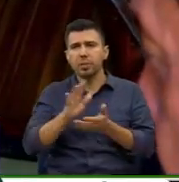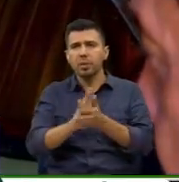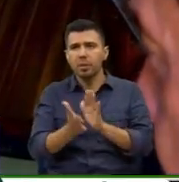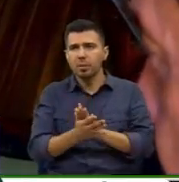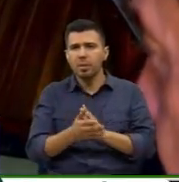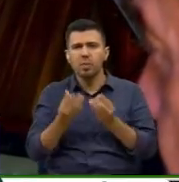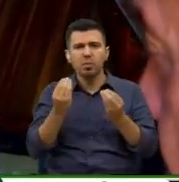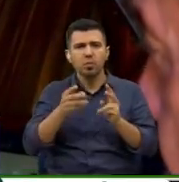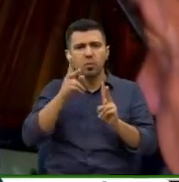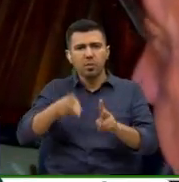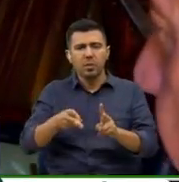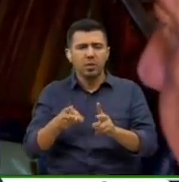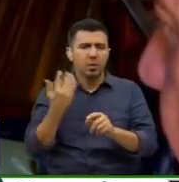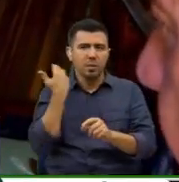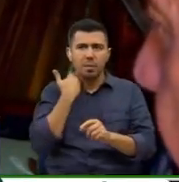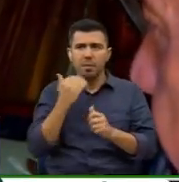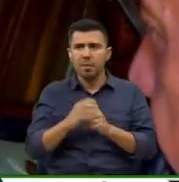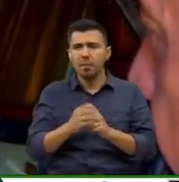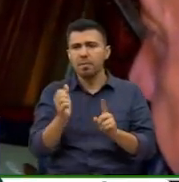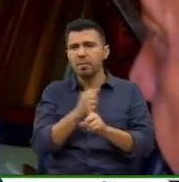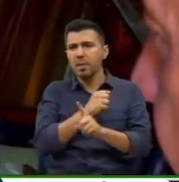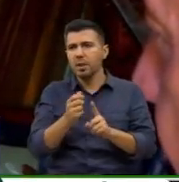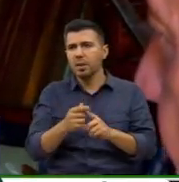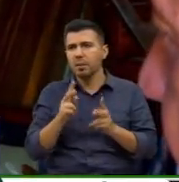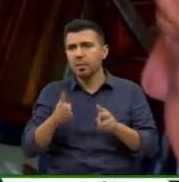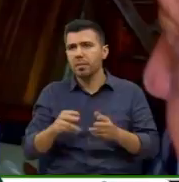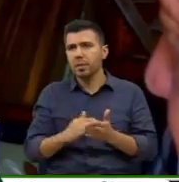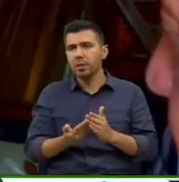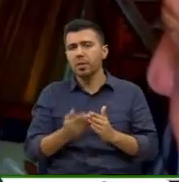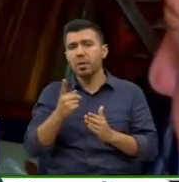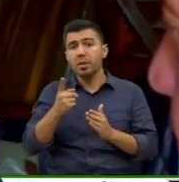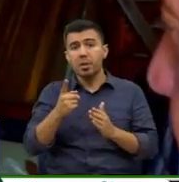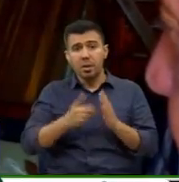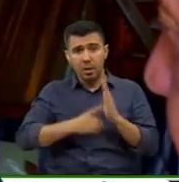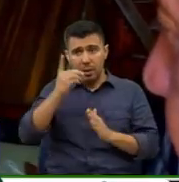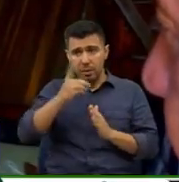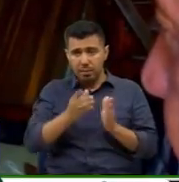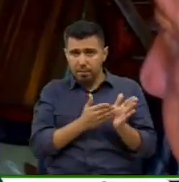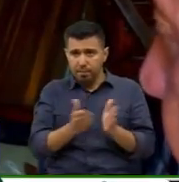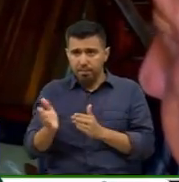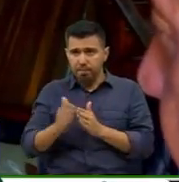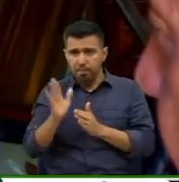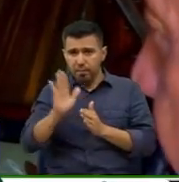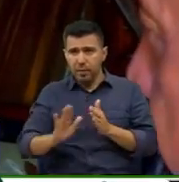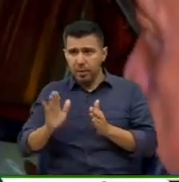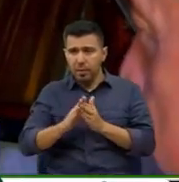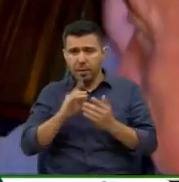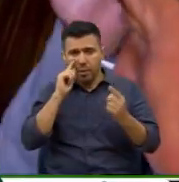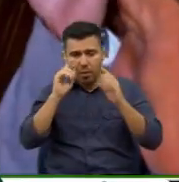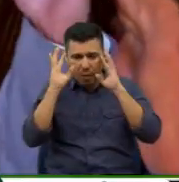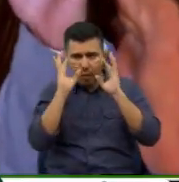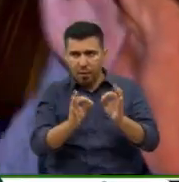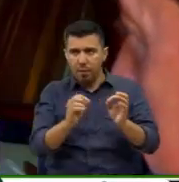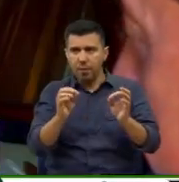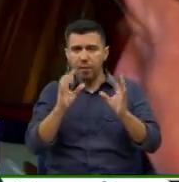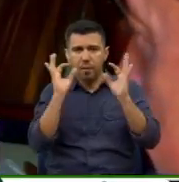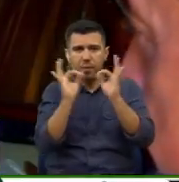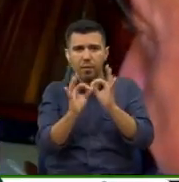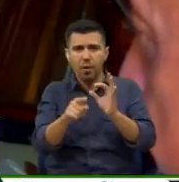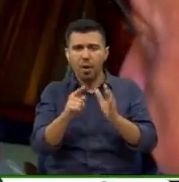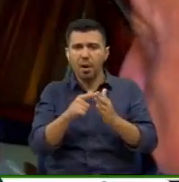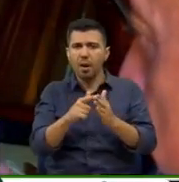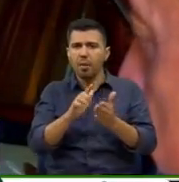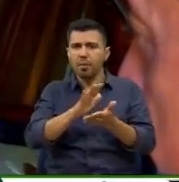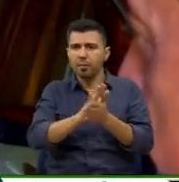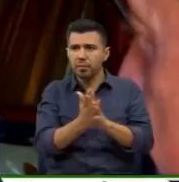esto y estamos consonantes con eso. Se elaboró un plan de desarrollo departamental enfocado en el paz, en el cual